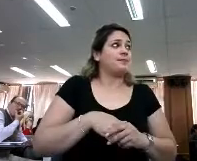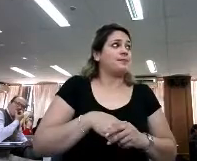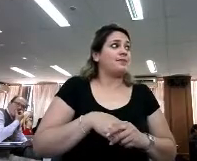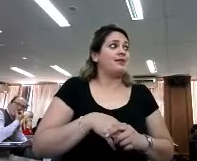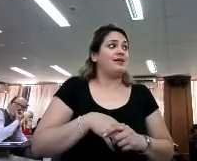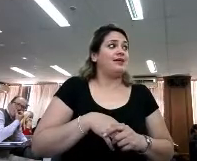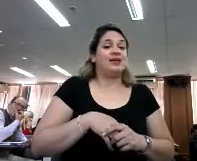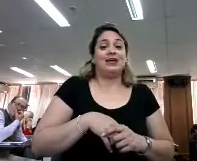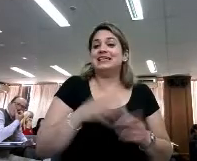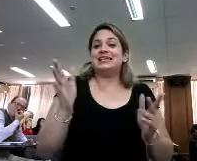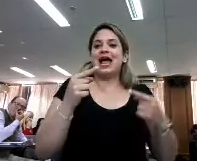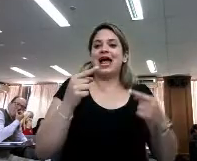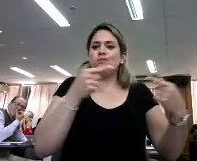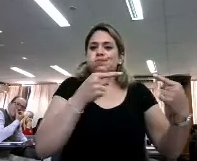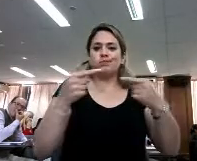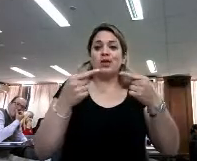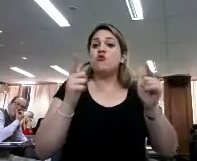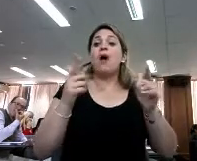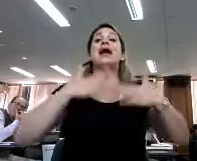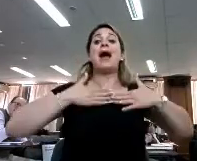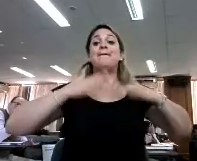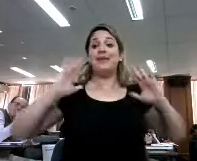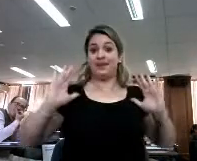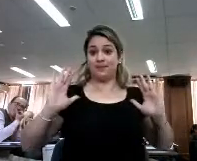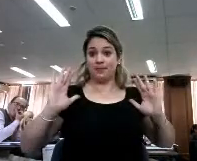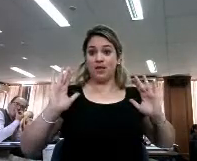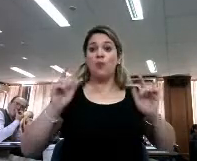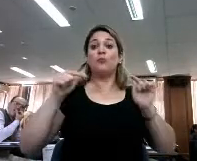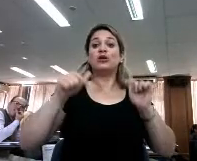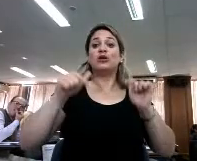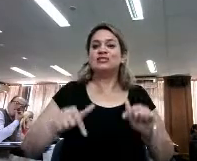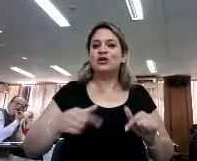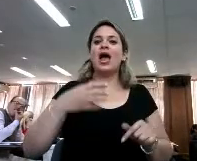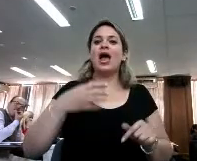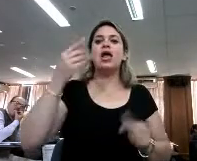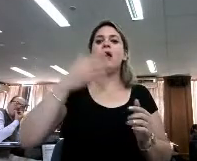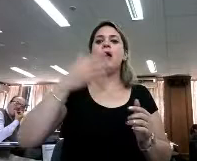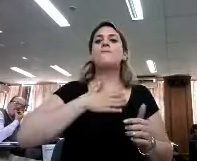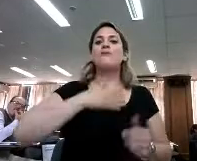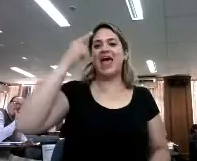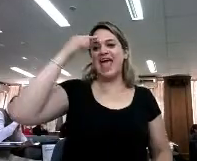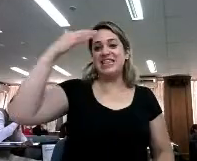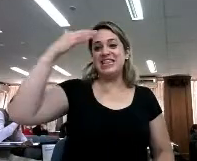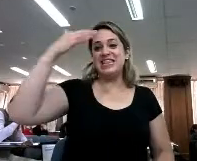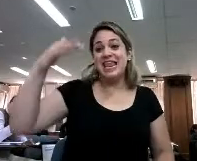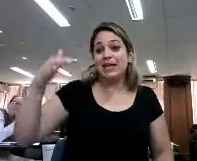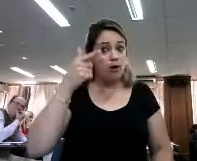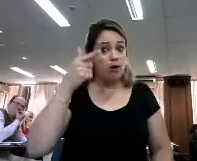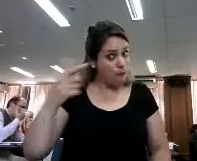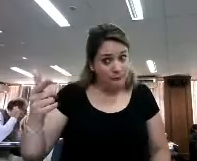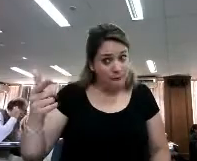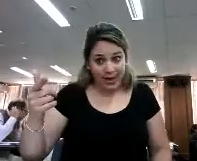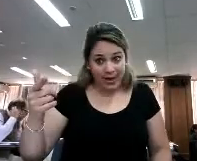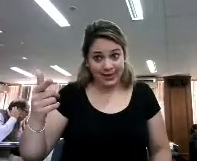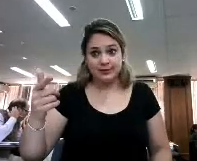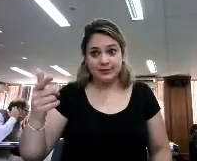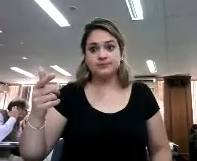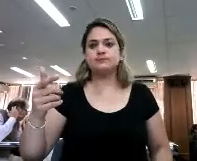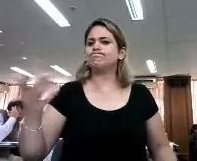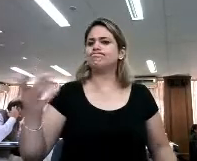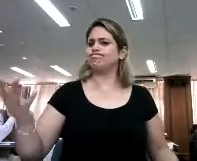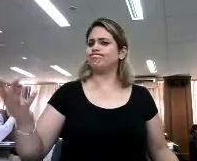no hay tal disyuntiva, porque si no existiera hoy la propiedad intelectual, no sé